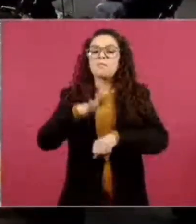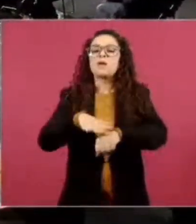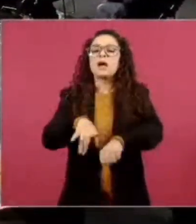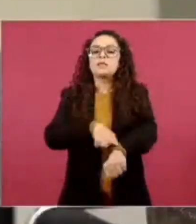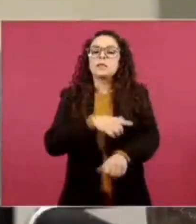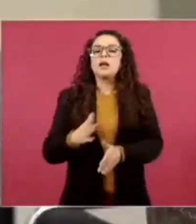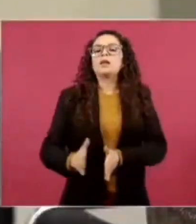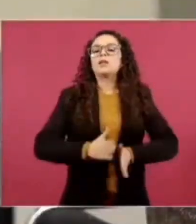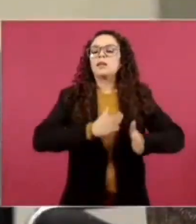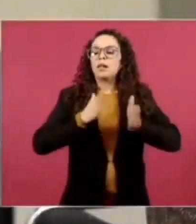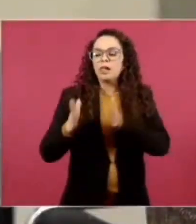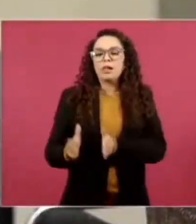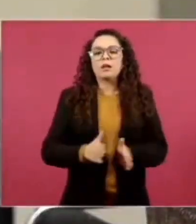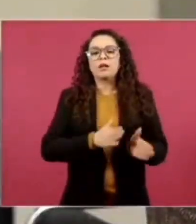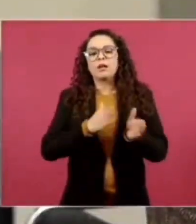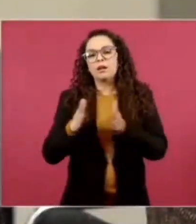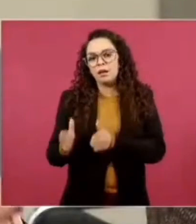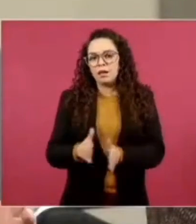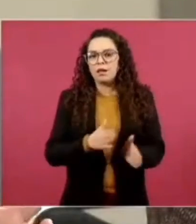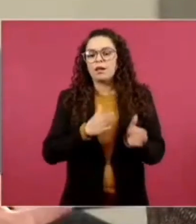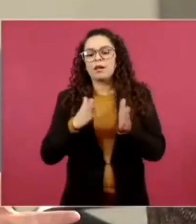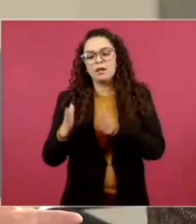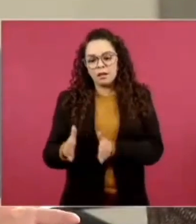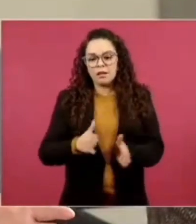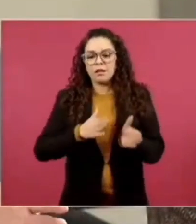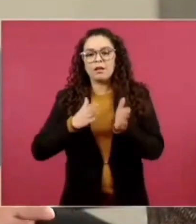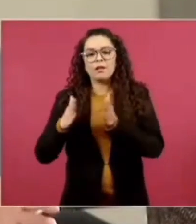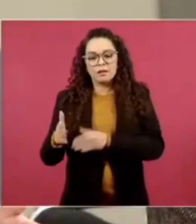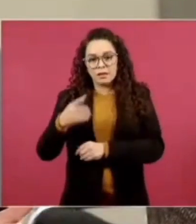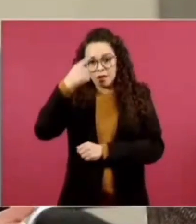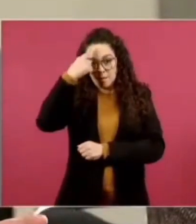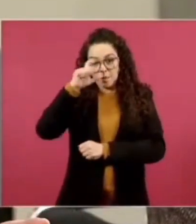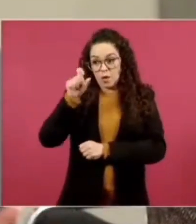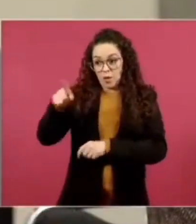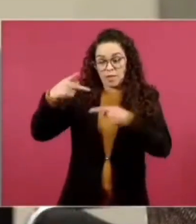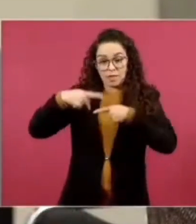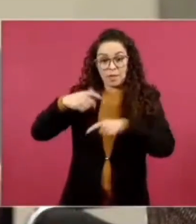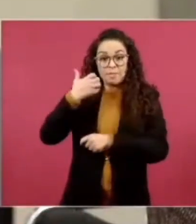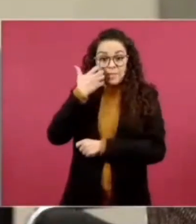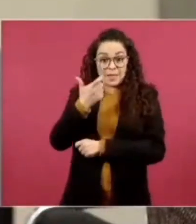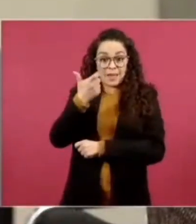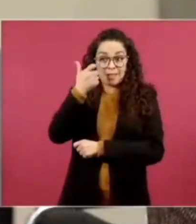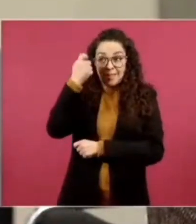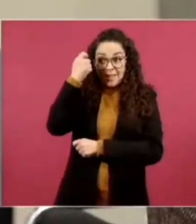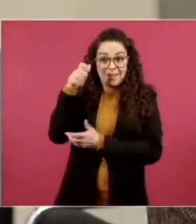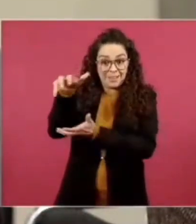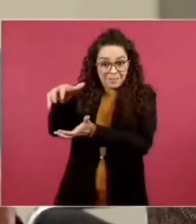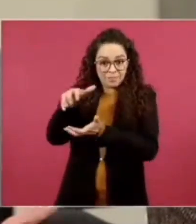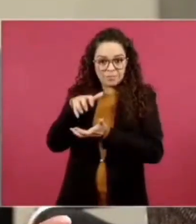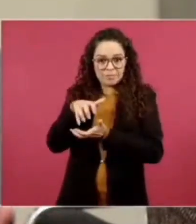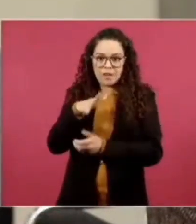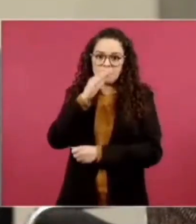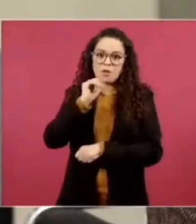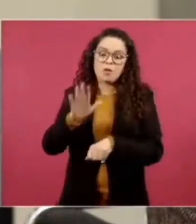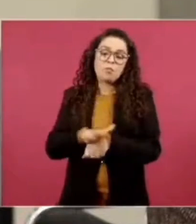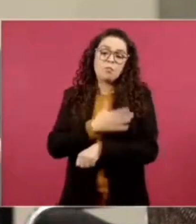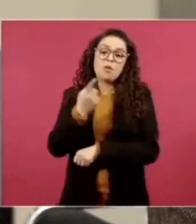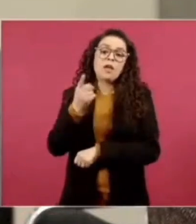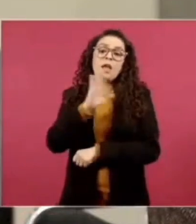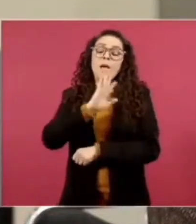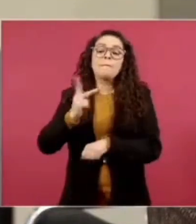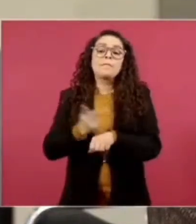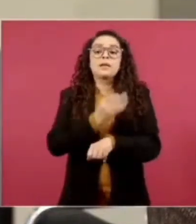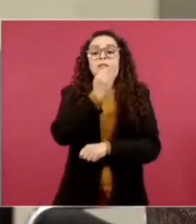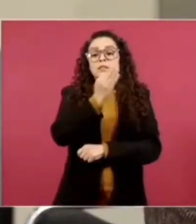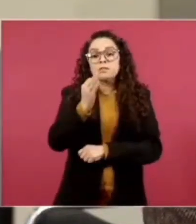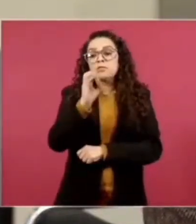y entonces las personas que tienen sus ahorros en estos Afores pues no puedan sacarlo, ¿no?, por el término de su vida o por alguna